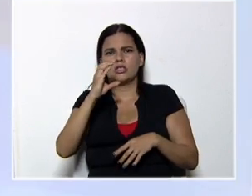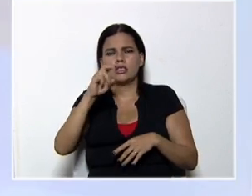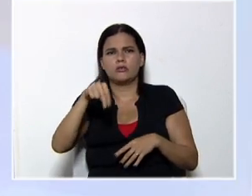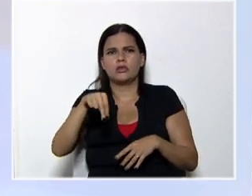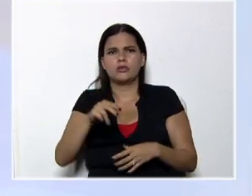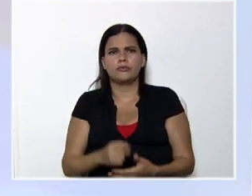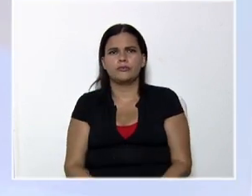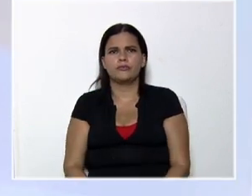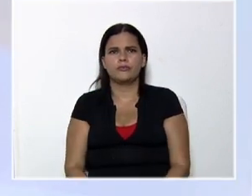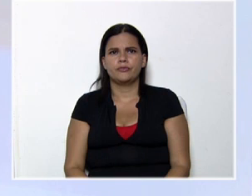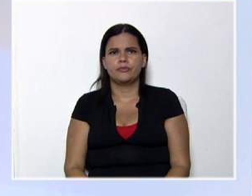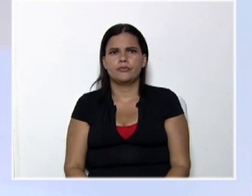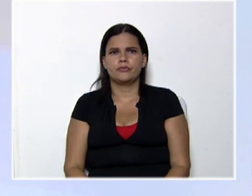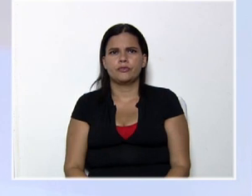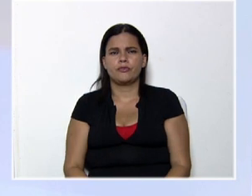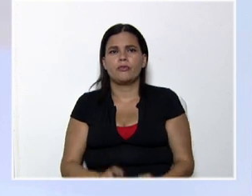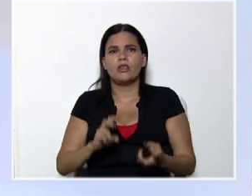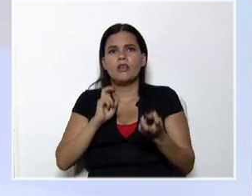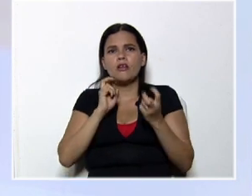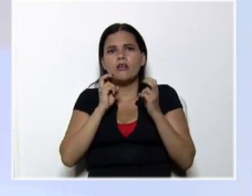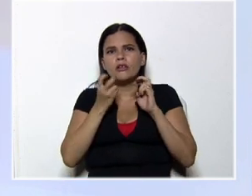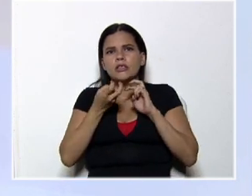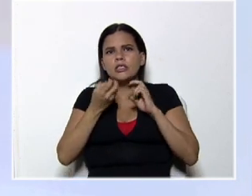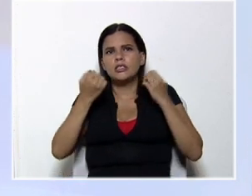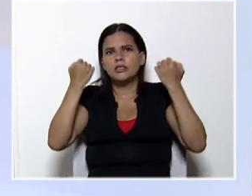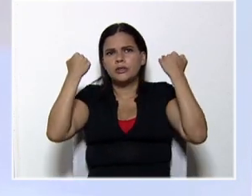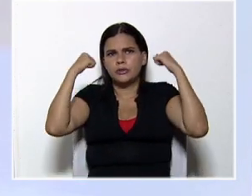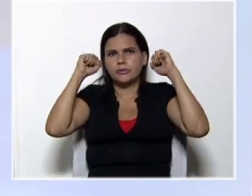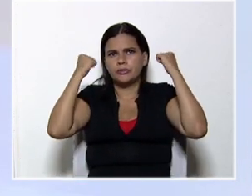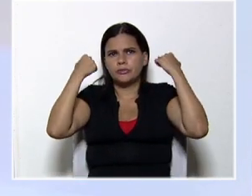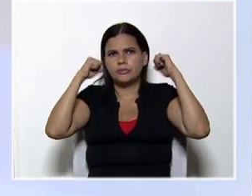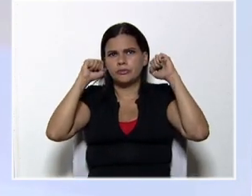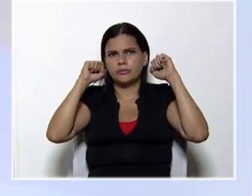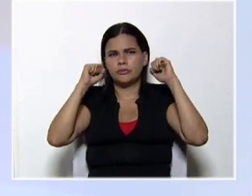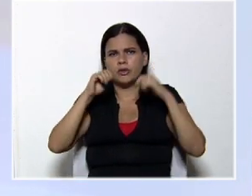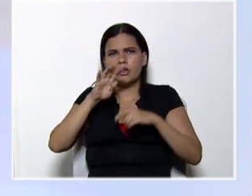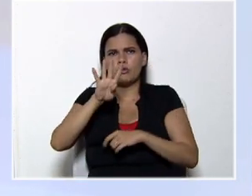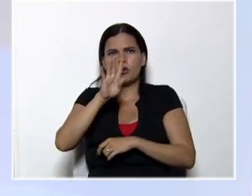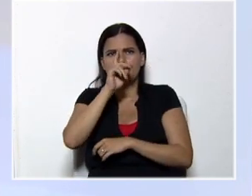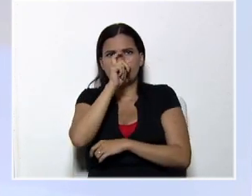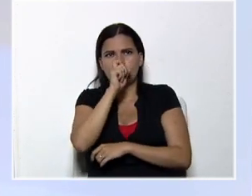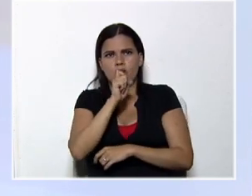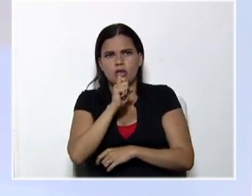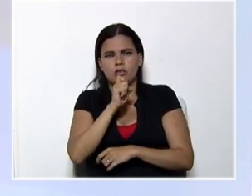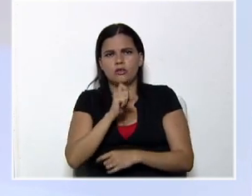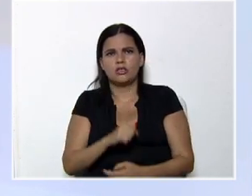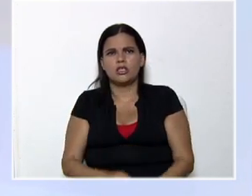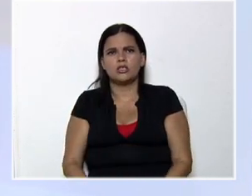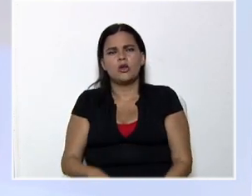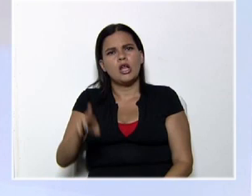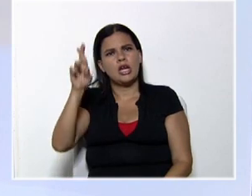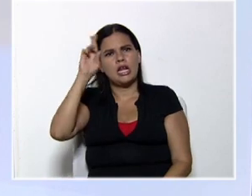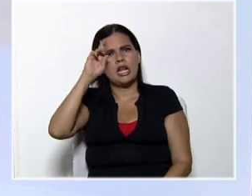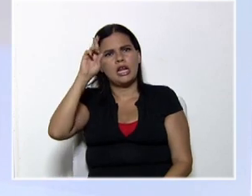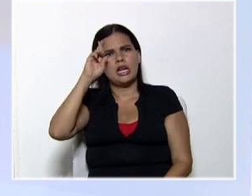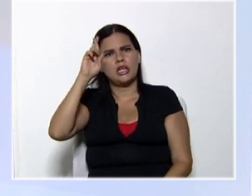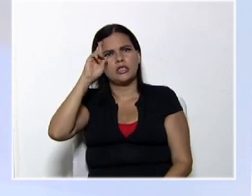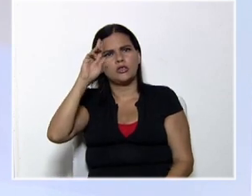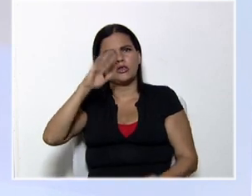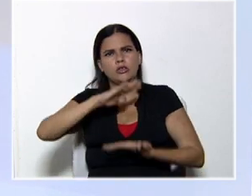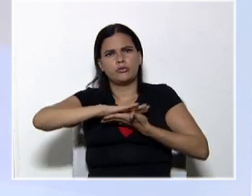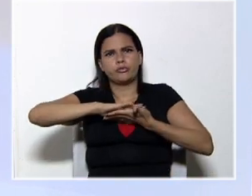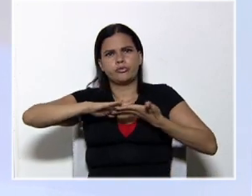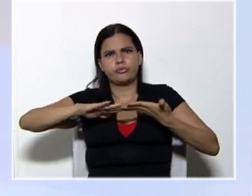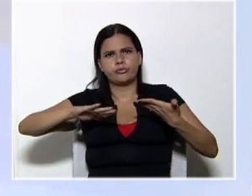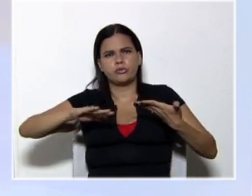con el referente teórico práctico para cuarto año, que son las razones trigonométricas. Dentro de un